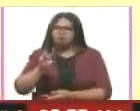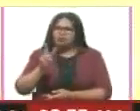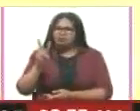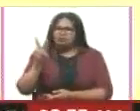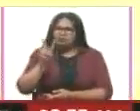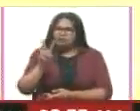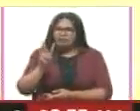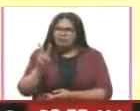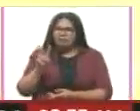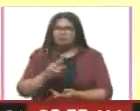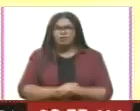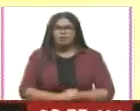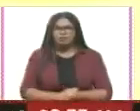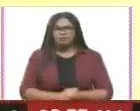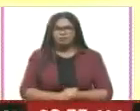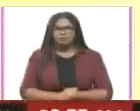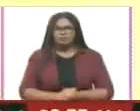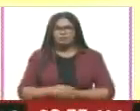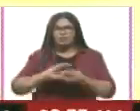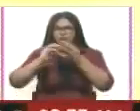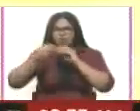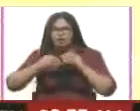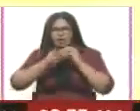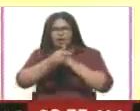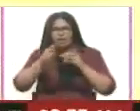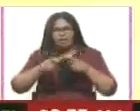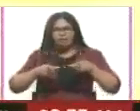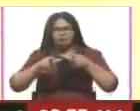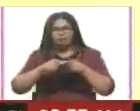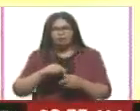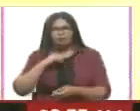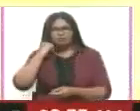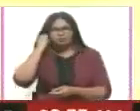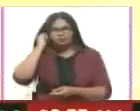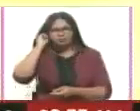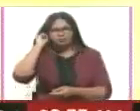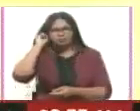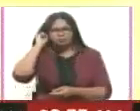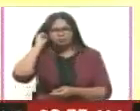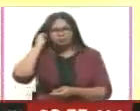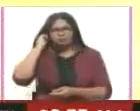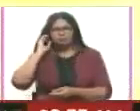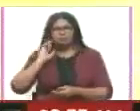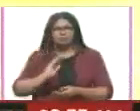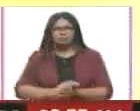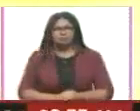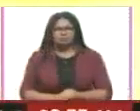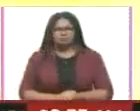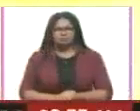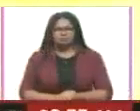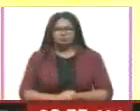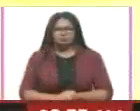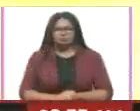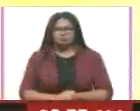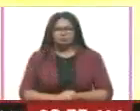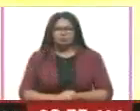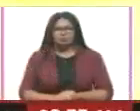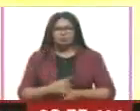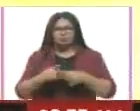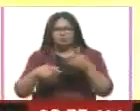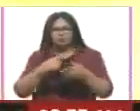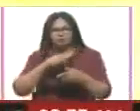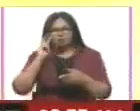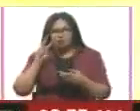moderno importante que estaba en esa época, era teórico en Europa, pero en América Latina y